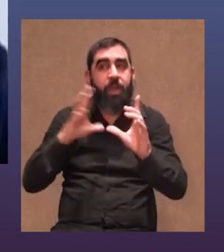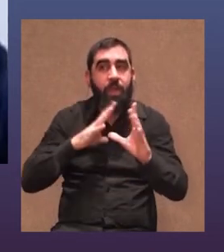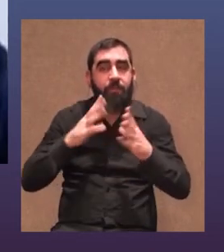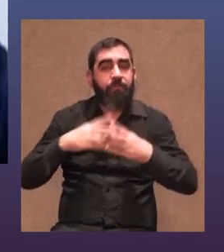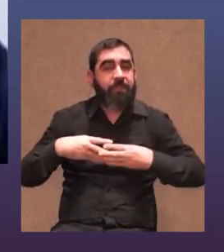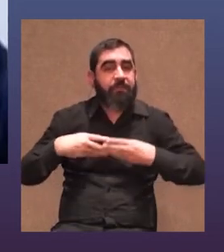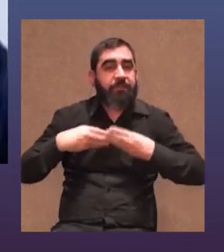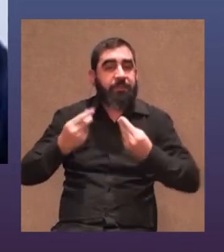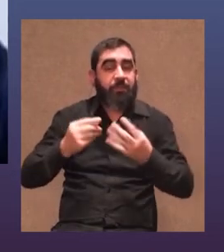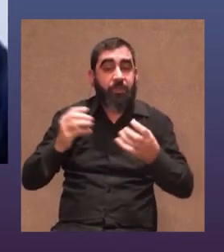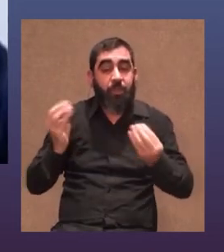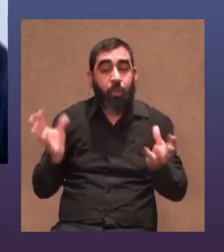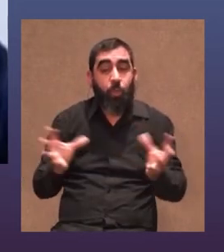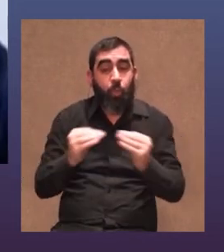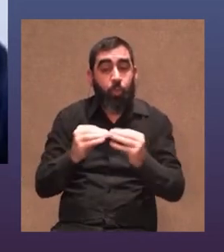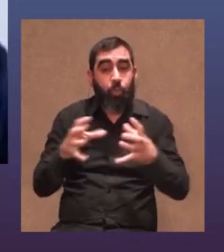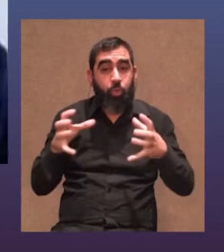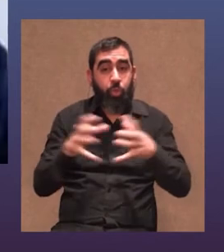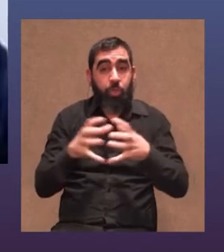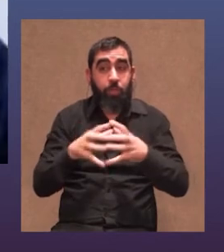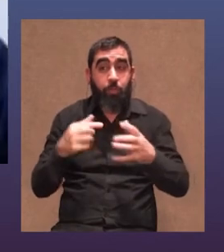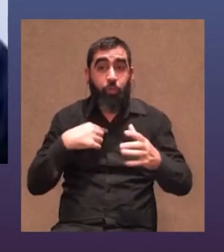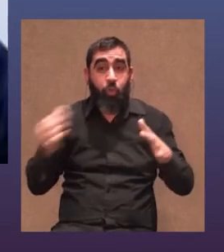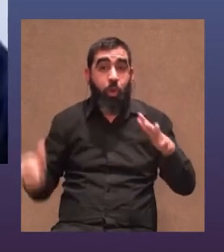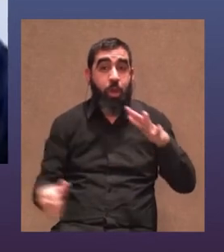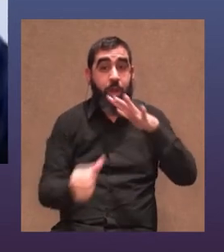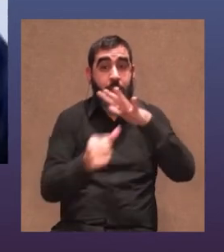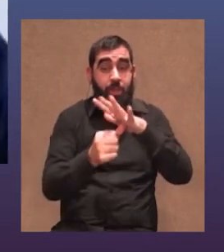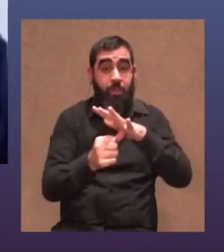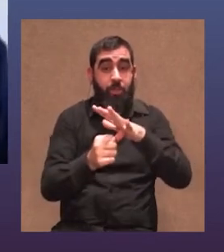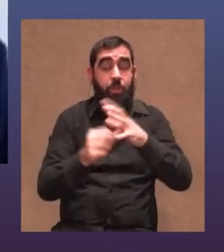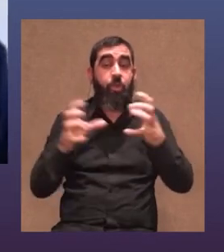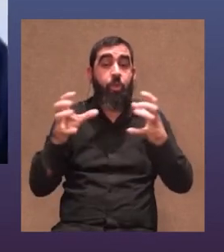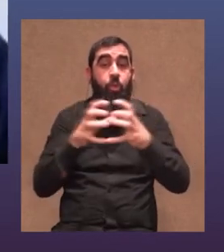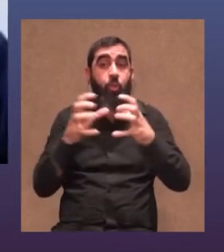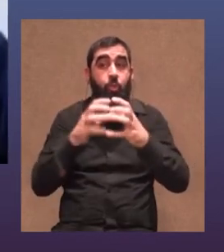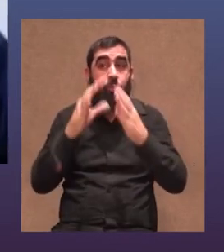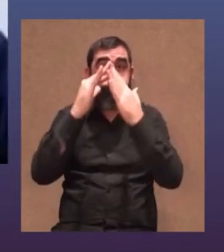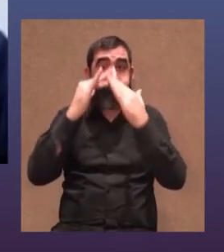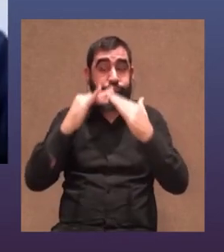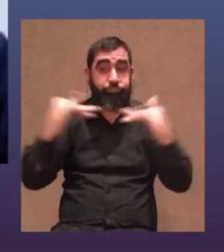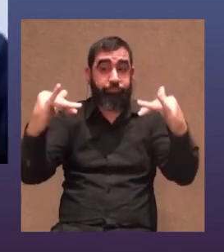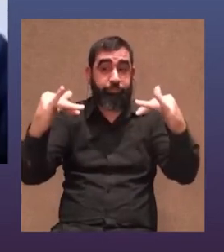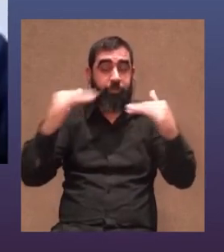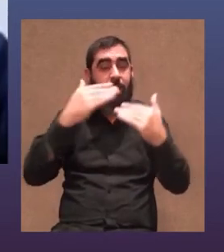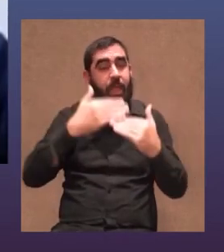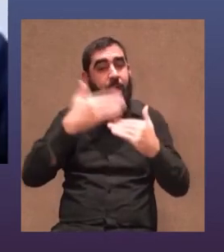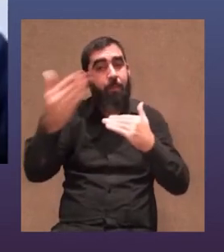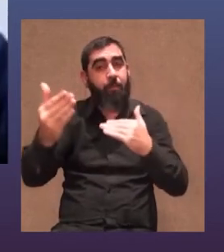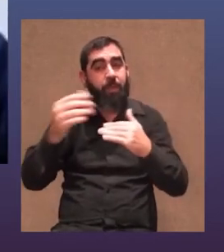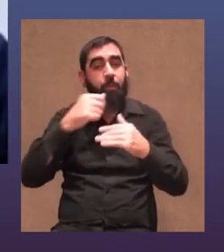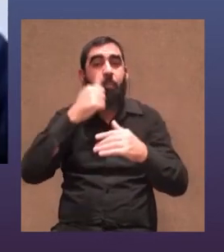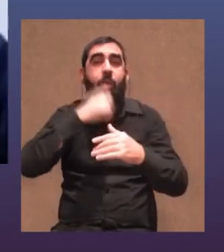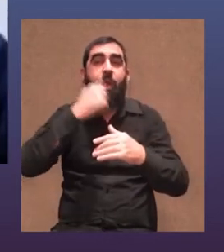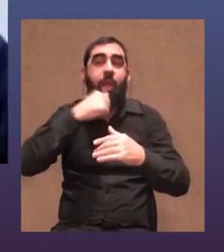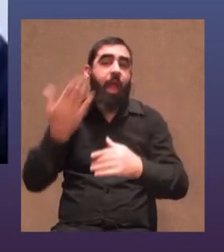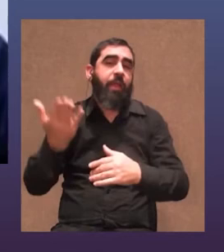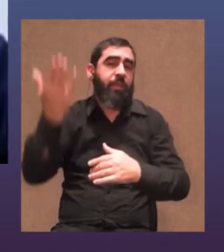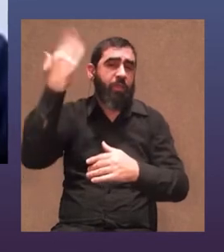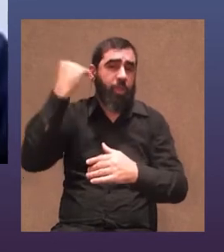junto con el equipo, en este caso que yo lidero, al frente de un elenco público, o sea, el elenco público aparte más, más antiguo que hay en